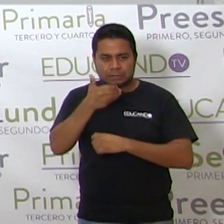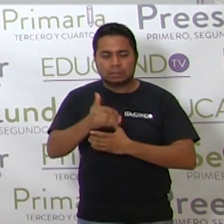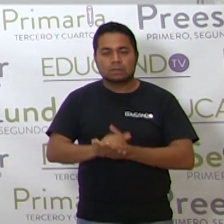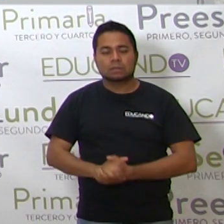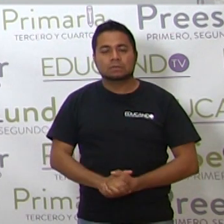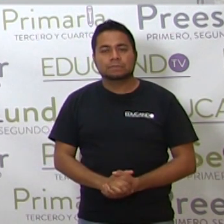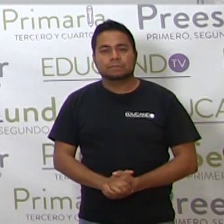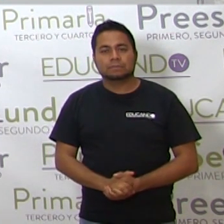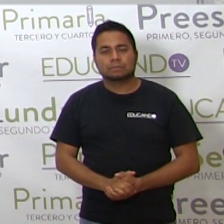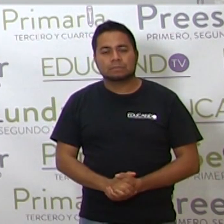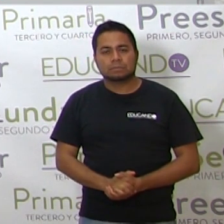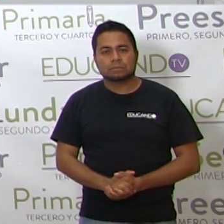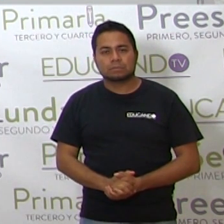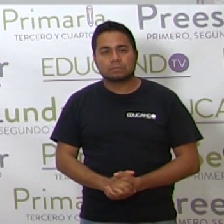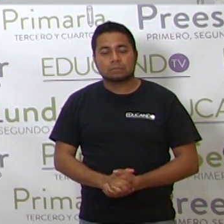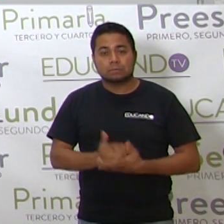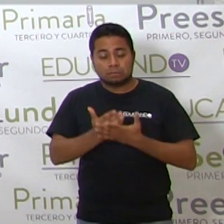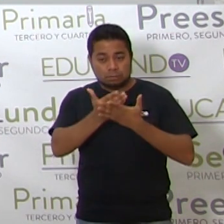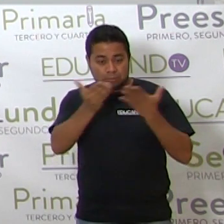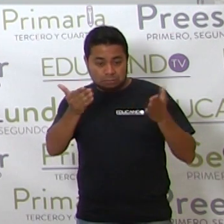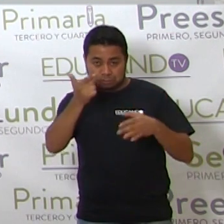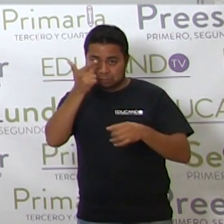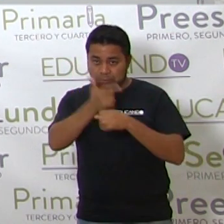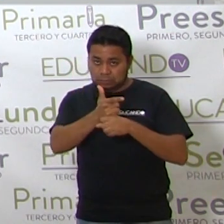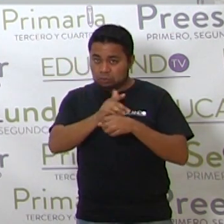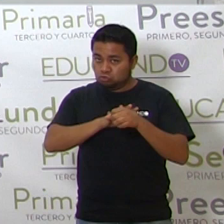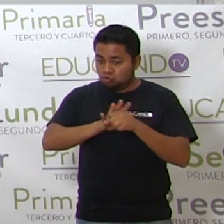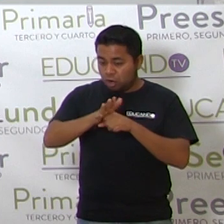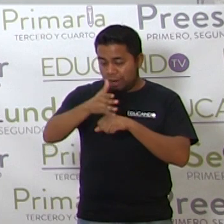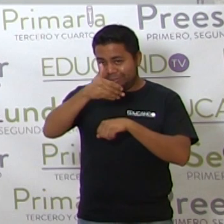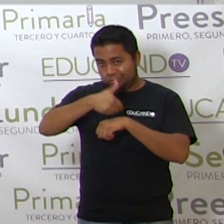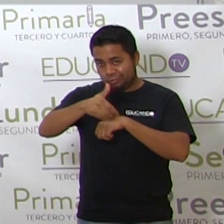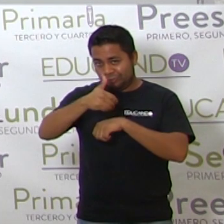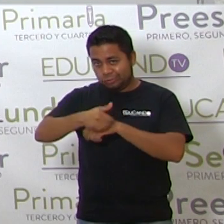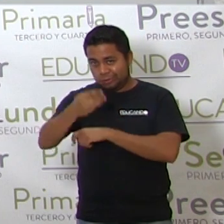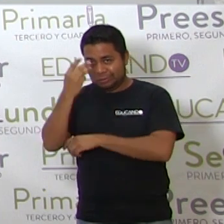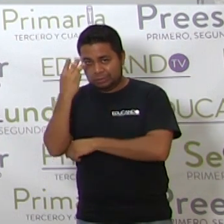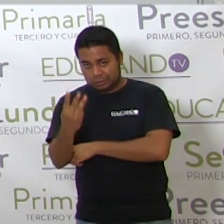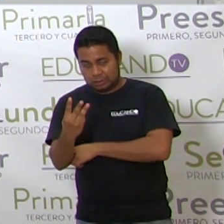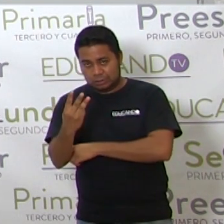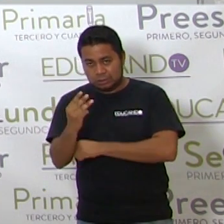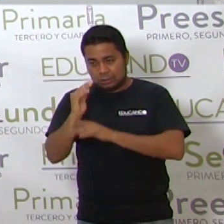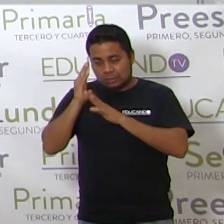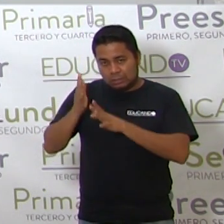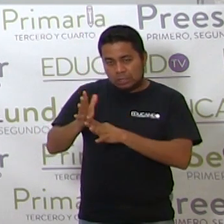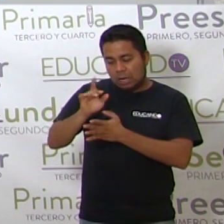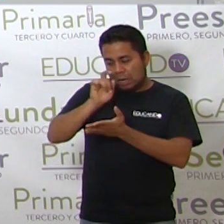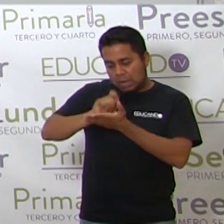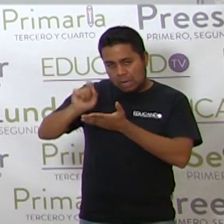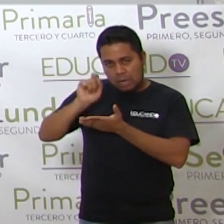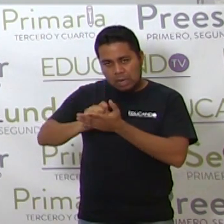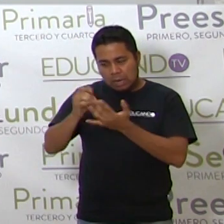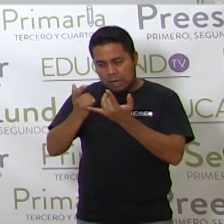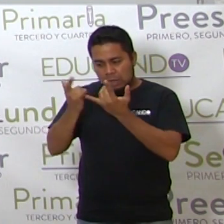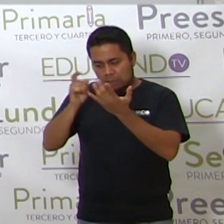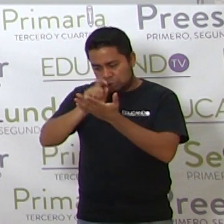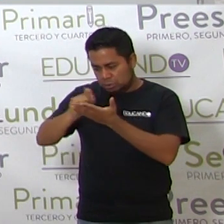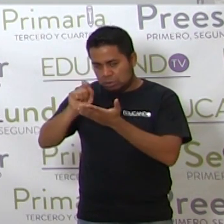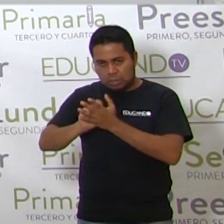vamos a identificar el número tres ya identificamos escribir el guión y los